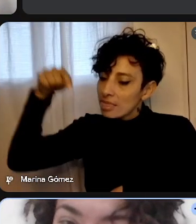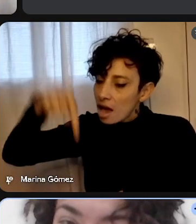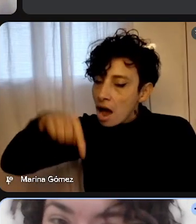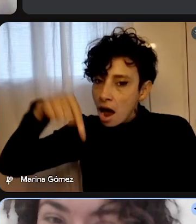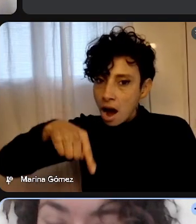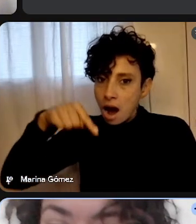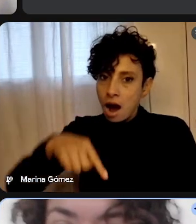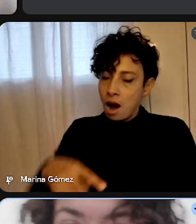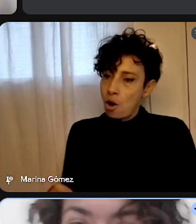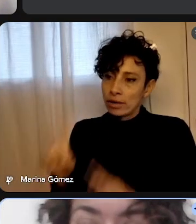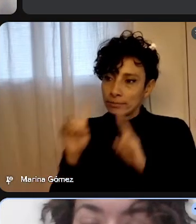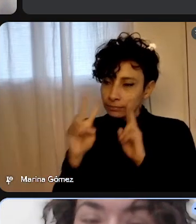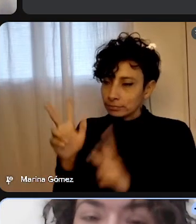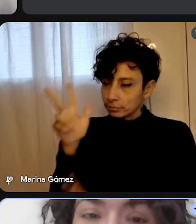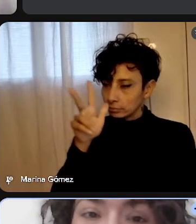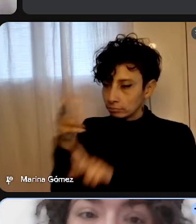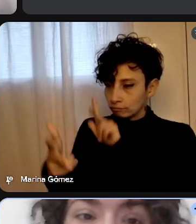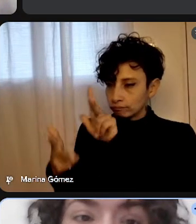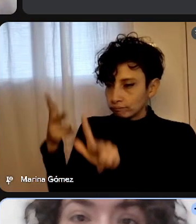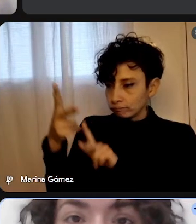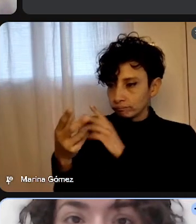¿sí?